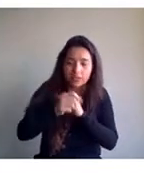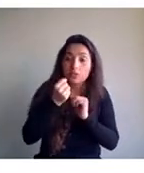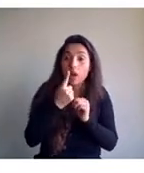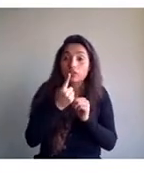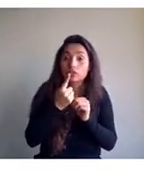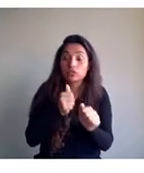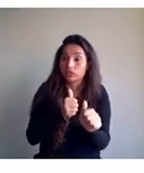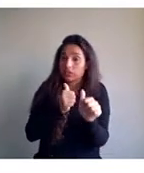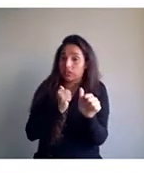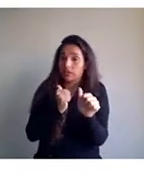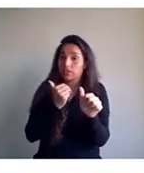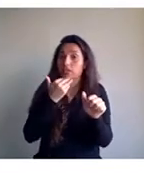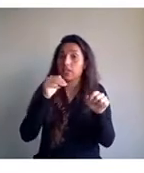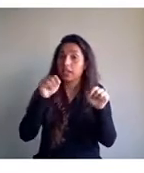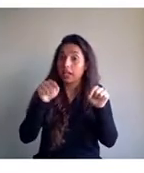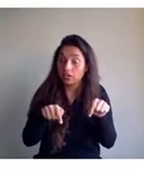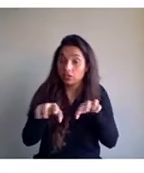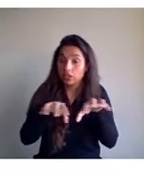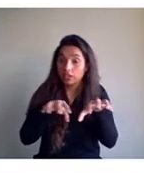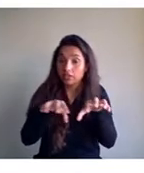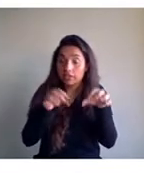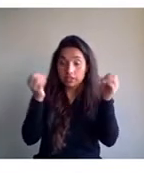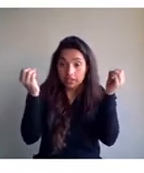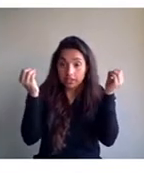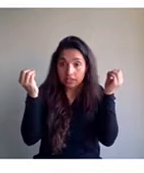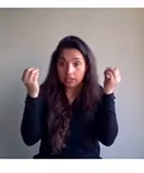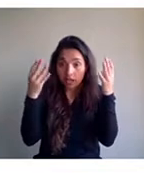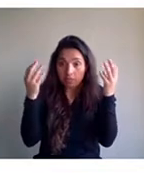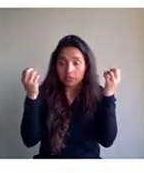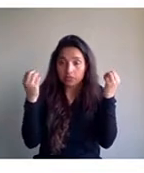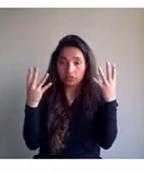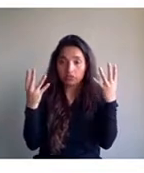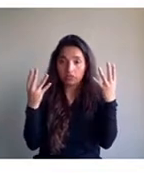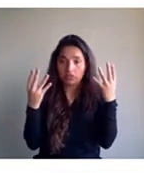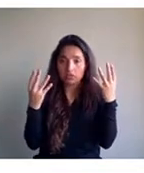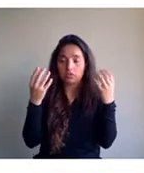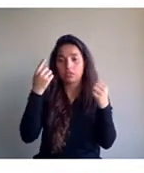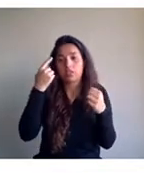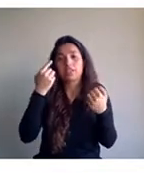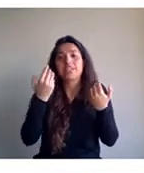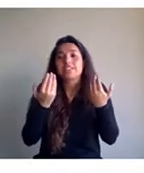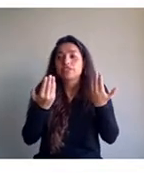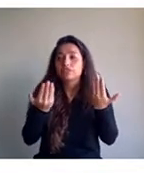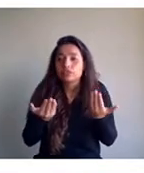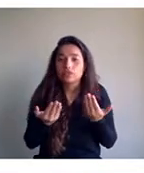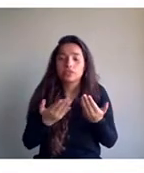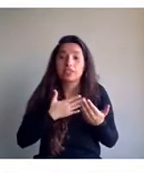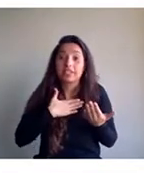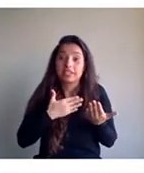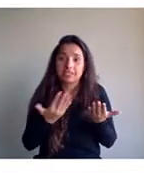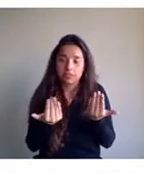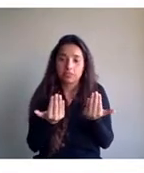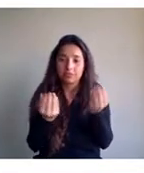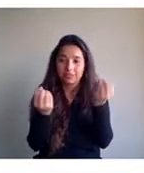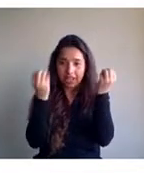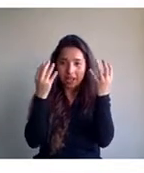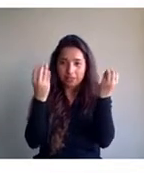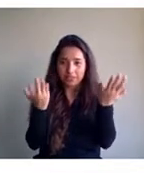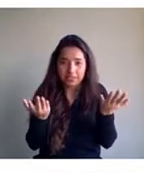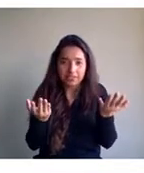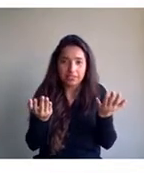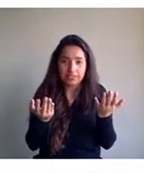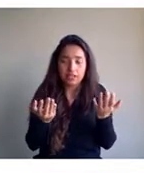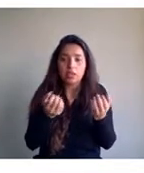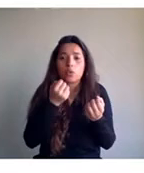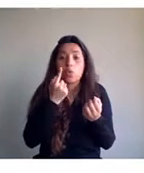de capacitación lo que espera es dejar una serie de elecciones que se han aprendido en las realidades simultáneas de chile y colombia